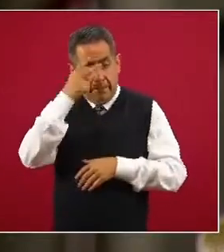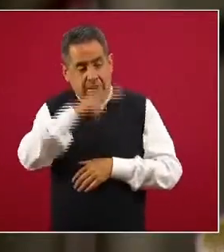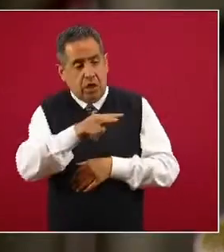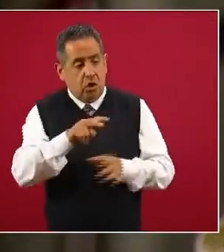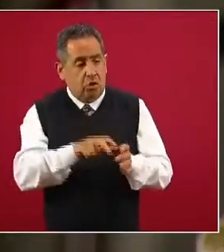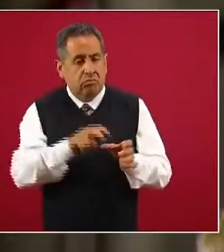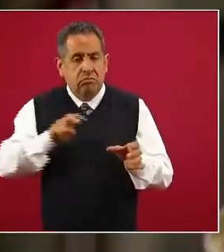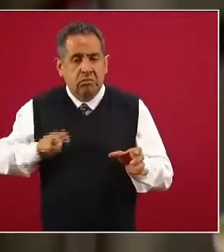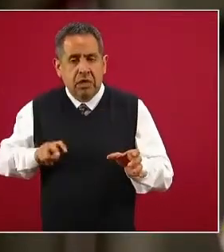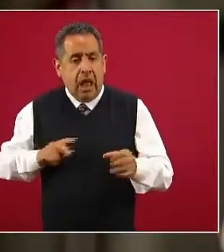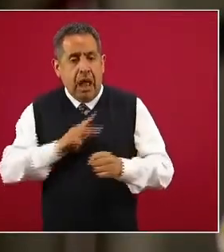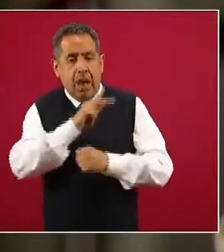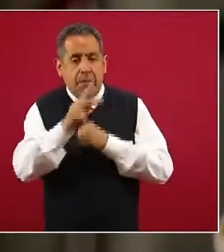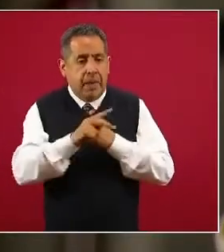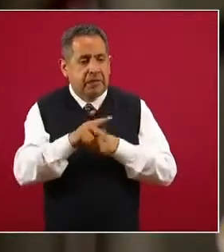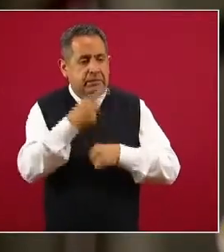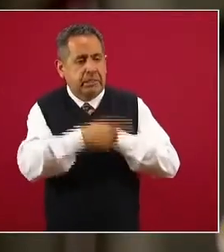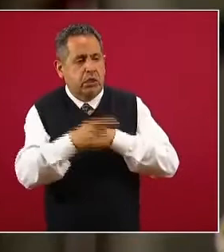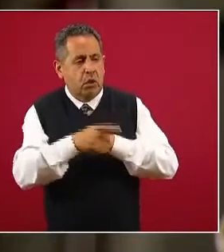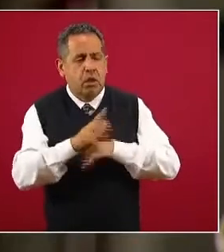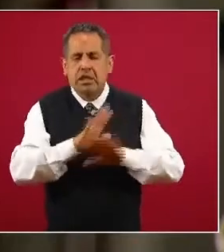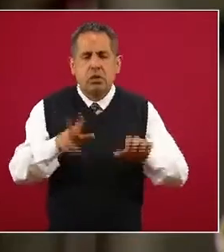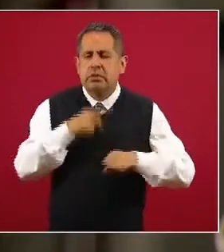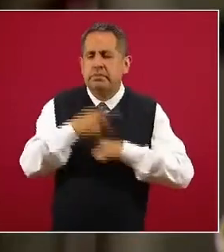de su lista de países de riesgo.